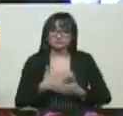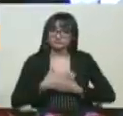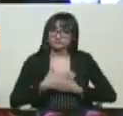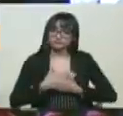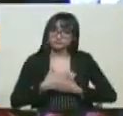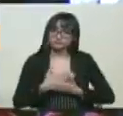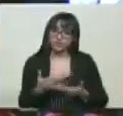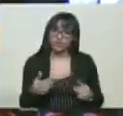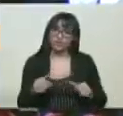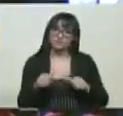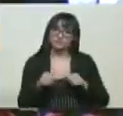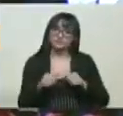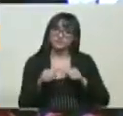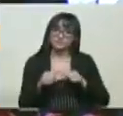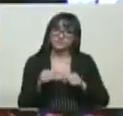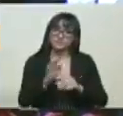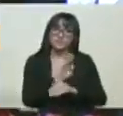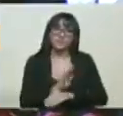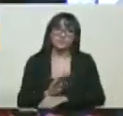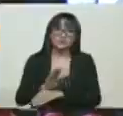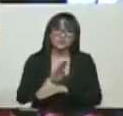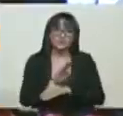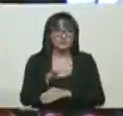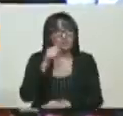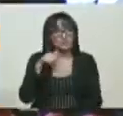dispuestos a seguir protegiendo al pueblo,